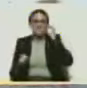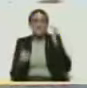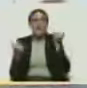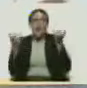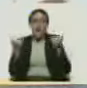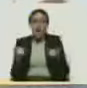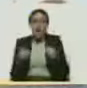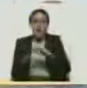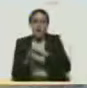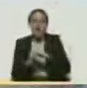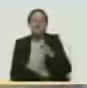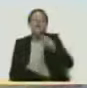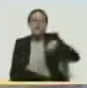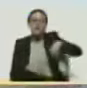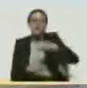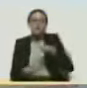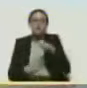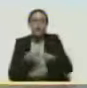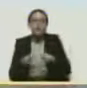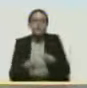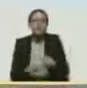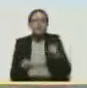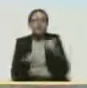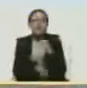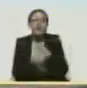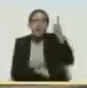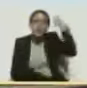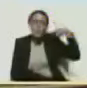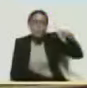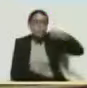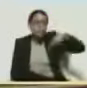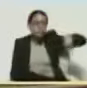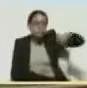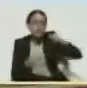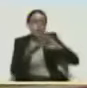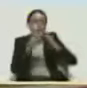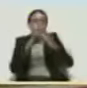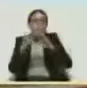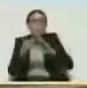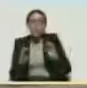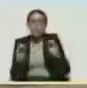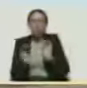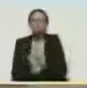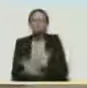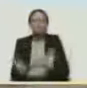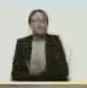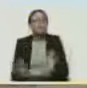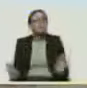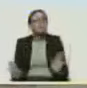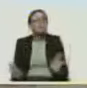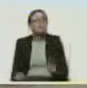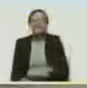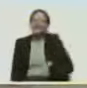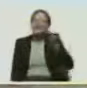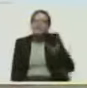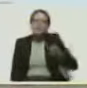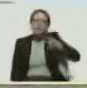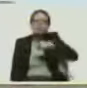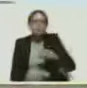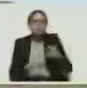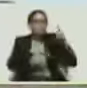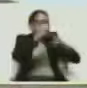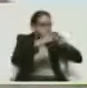de comuna o nada. Ángel Prado, con nuevo equipo, vamos a reestructurar todo lo que haya que reestructurar, a cambiar todo lo que